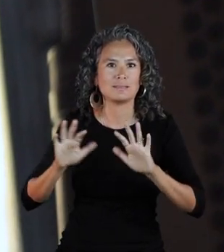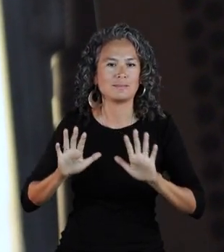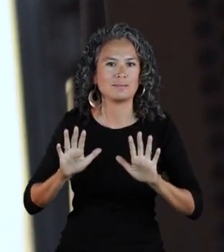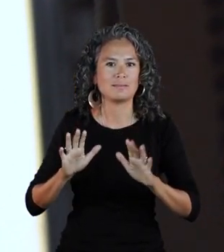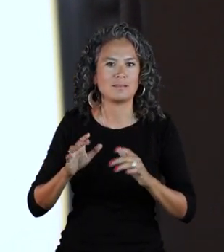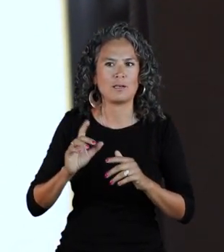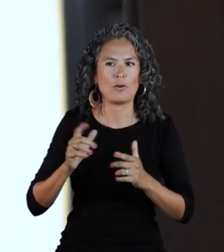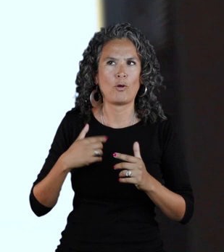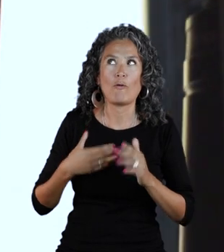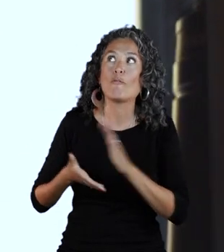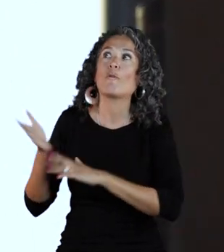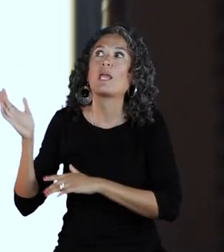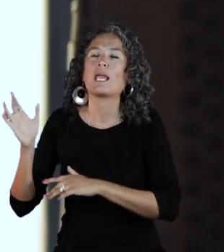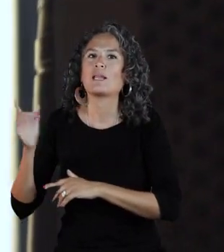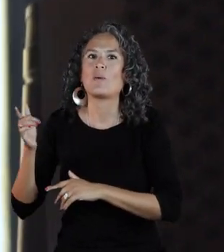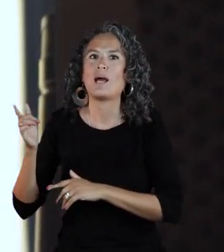y sin movimiento,